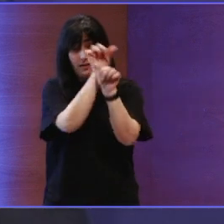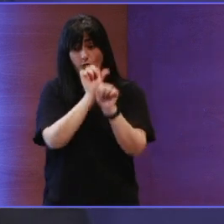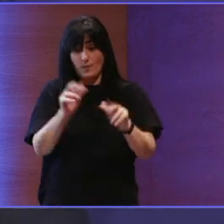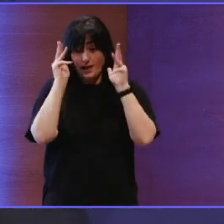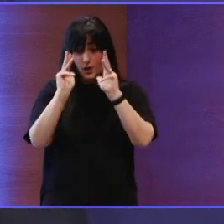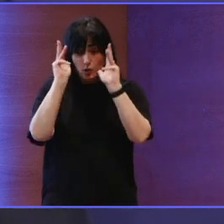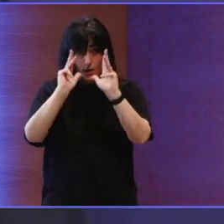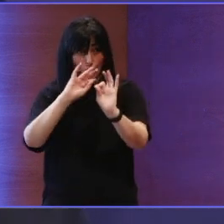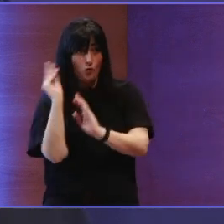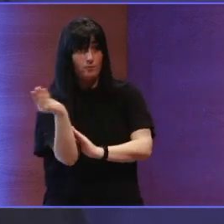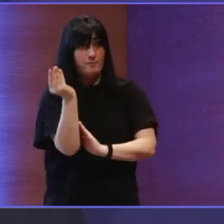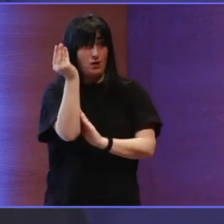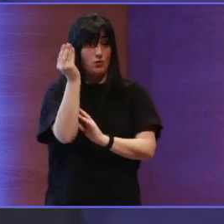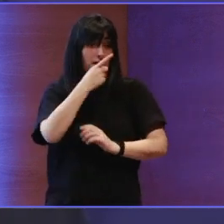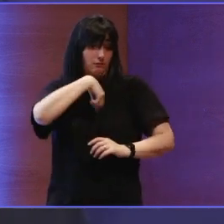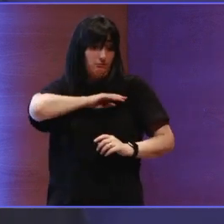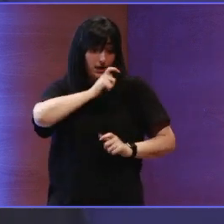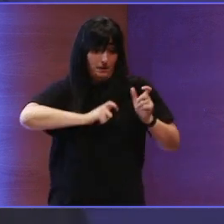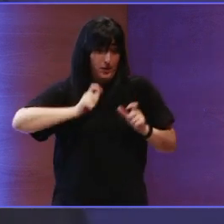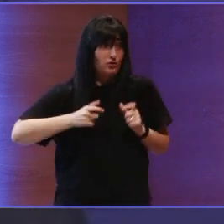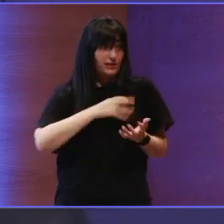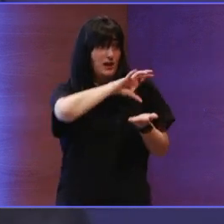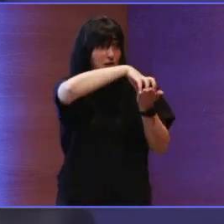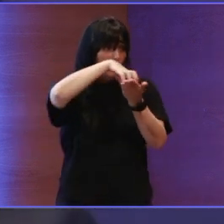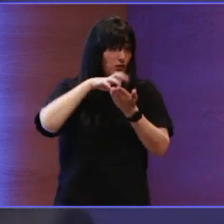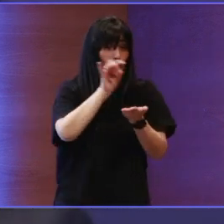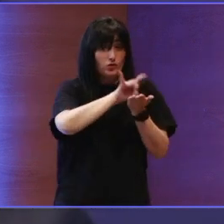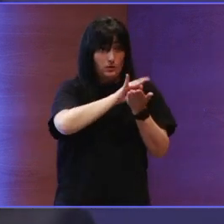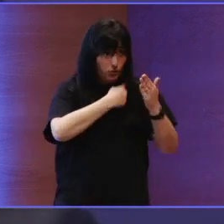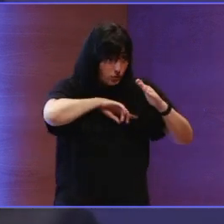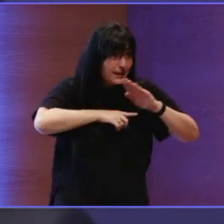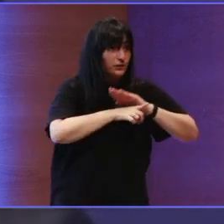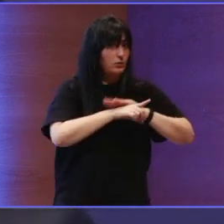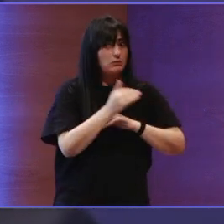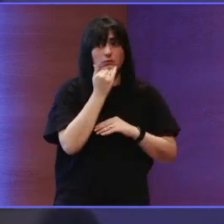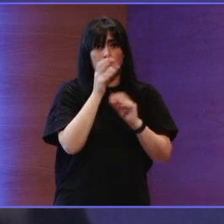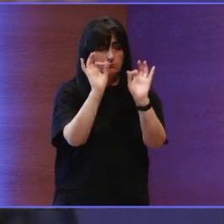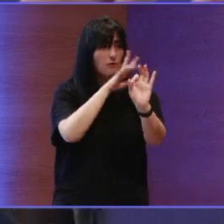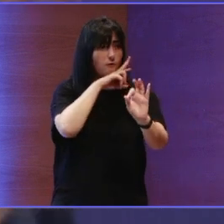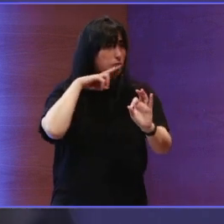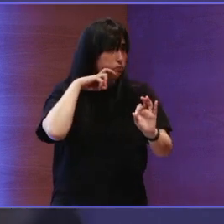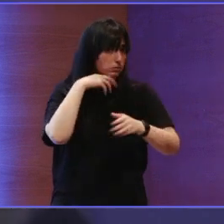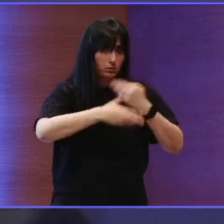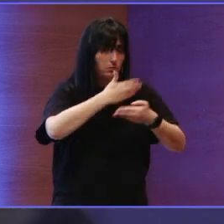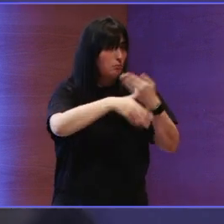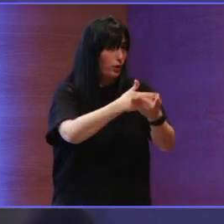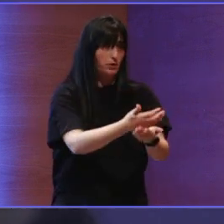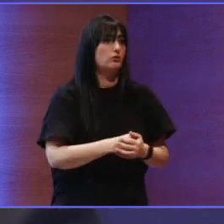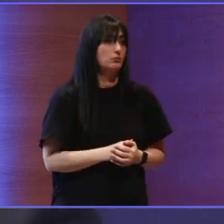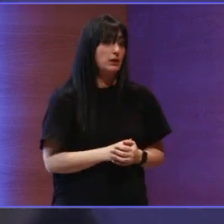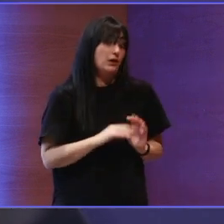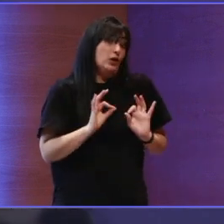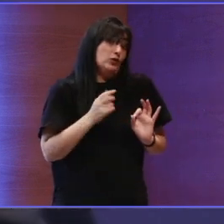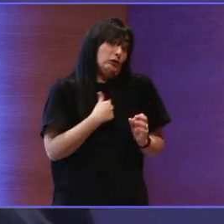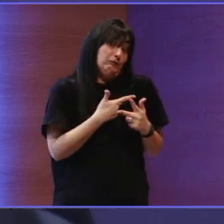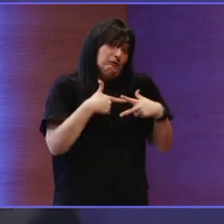mejora a los que gestionamos los centros y servicios es muy valioso en todo este proceso y con esto Bueno pues quería terminar